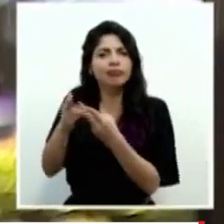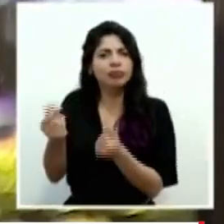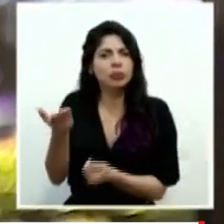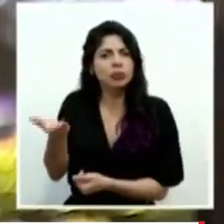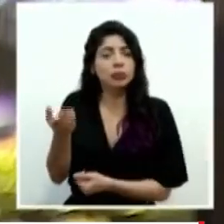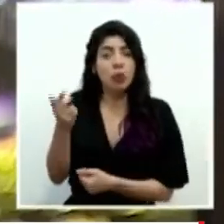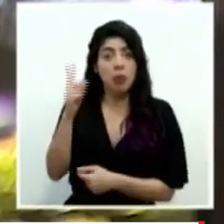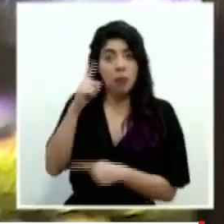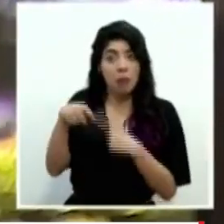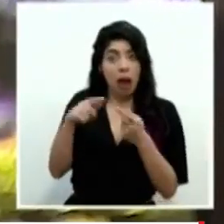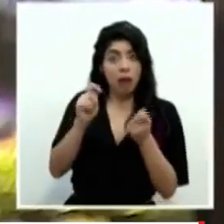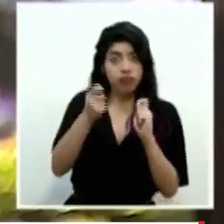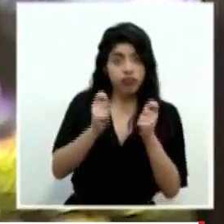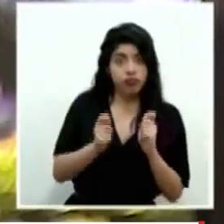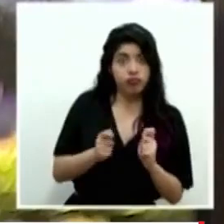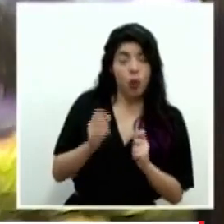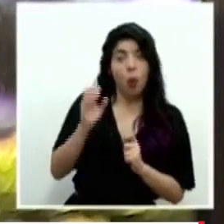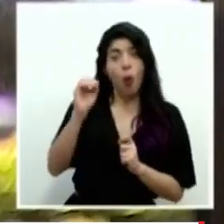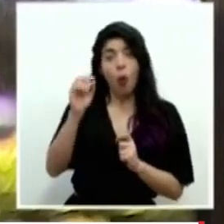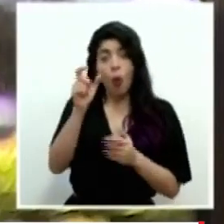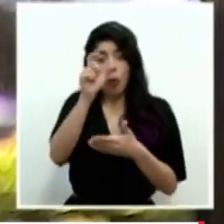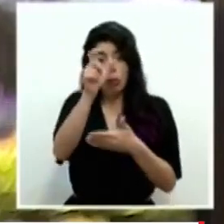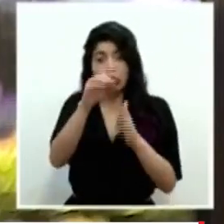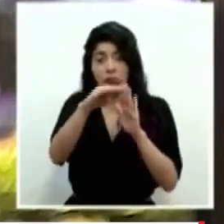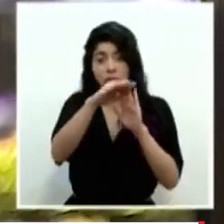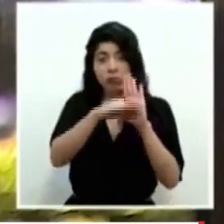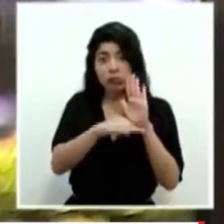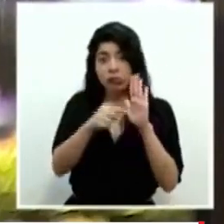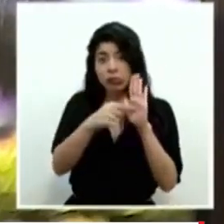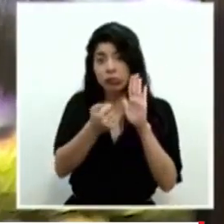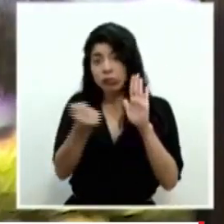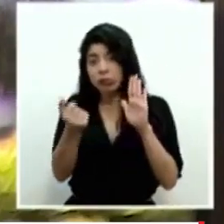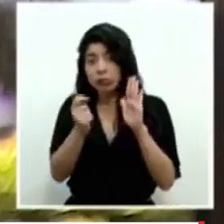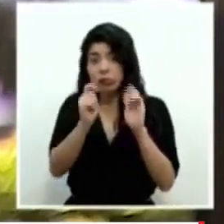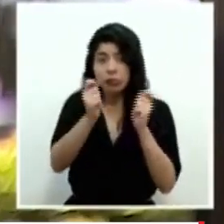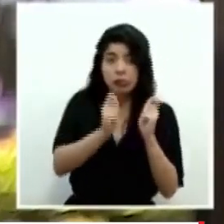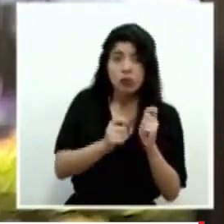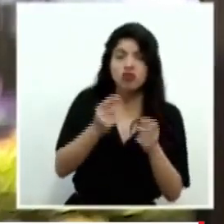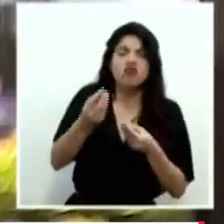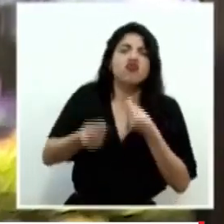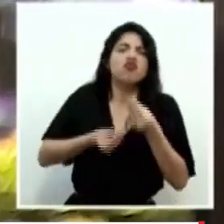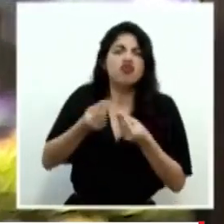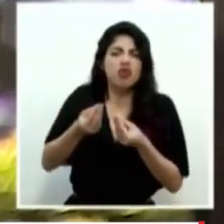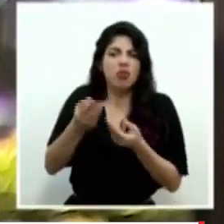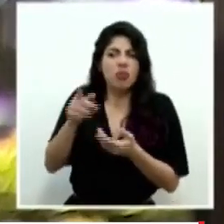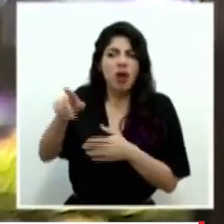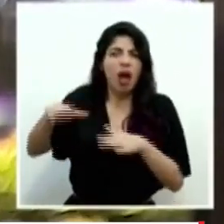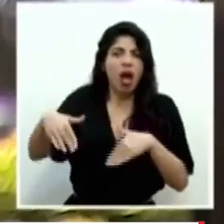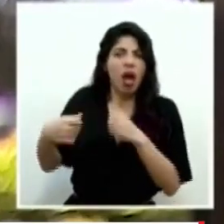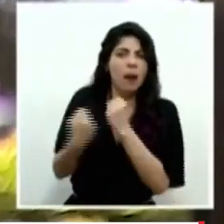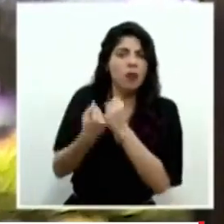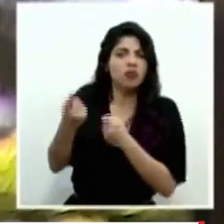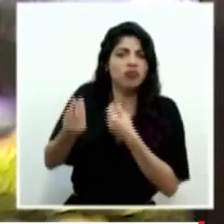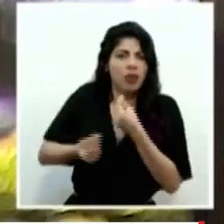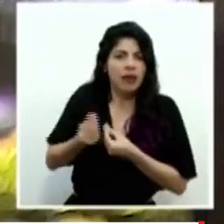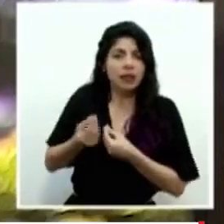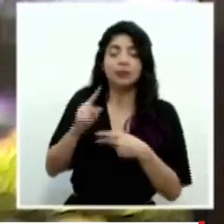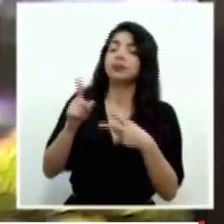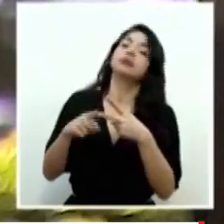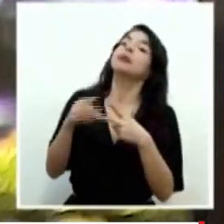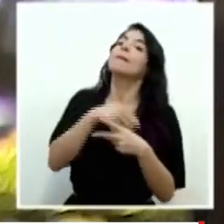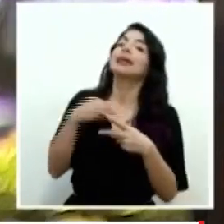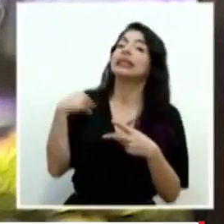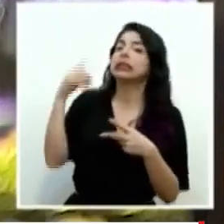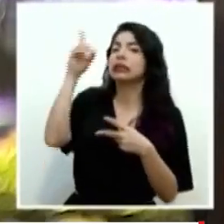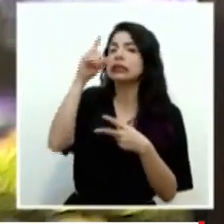¿Si buscarían reformularlo de alguna forma o cambiarle algún aspecto? ¿O más bien cómo van a proceder ante esa falta de apoyo? Y para el